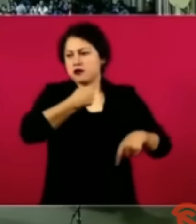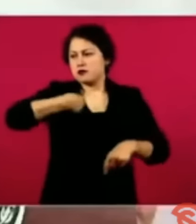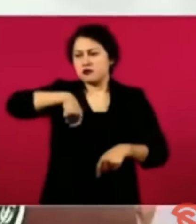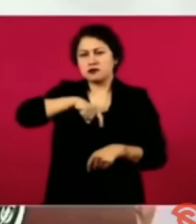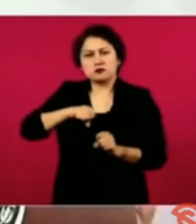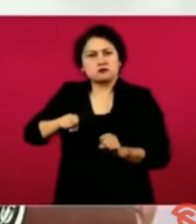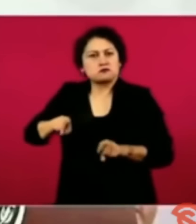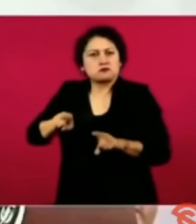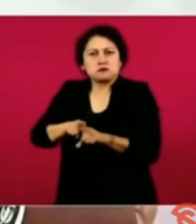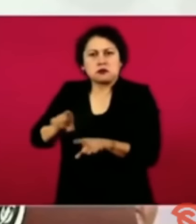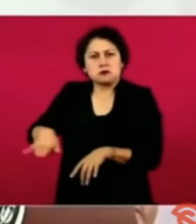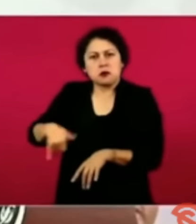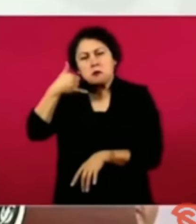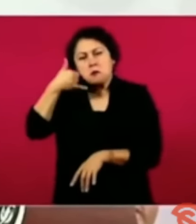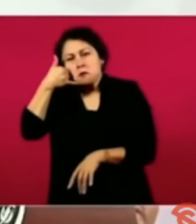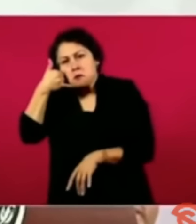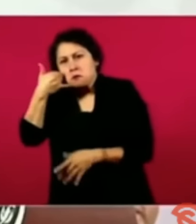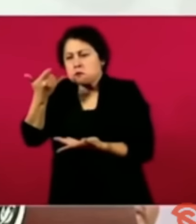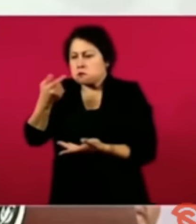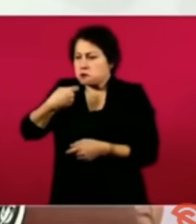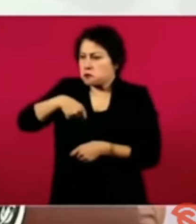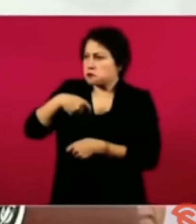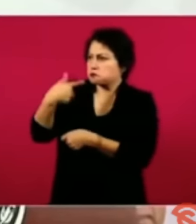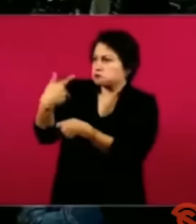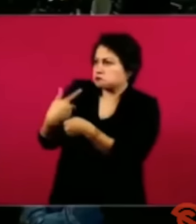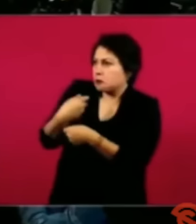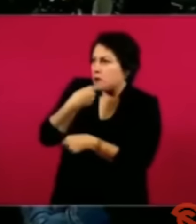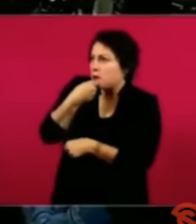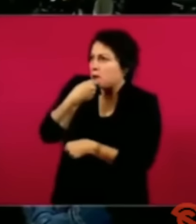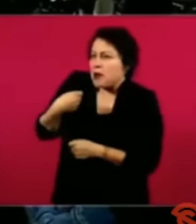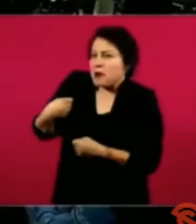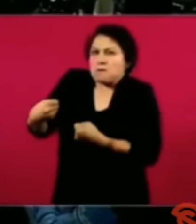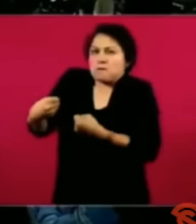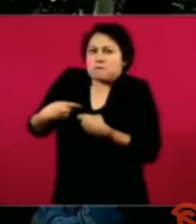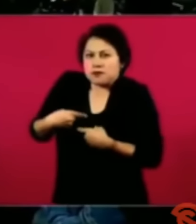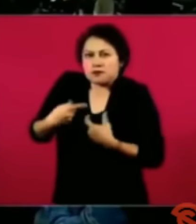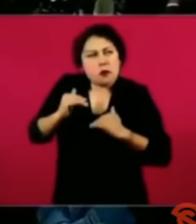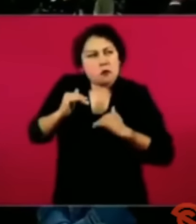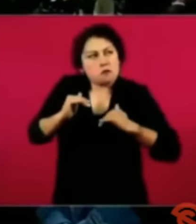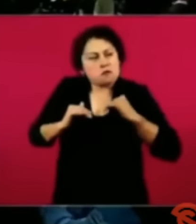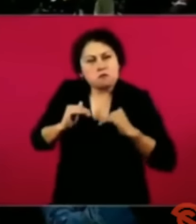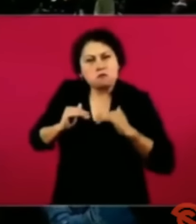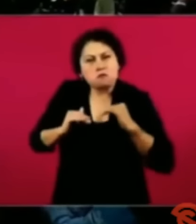nuestros humildes tripiés. Muchas gracias, presidente, por esta gran oportunidad.